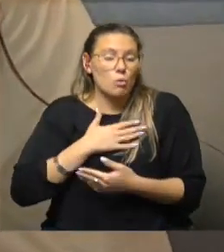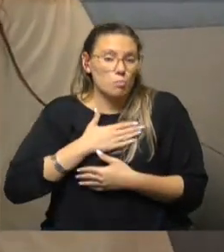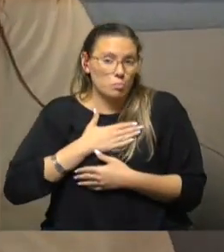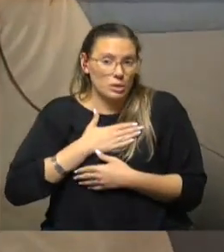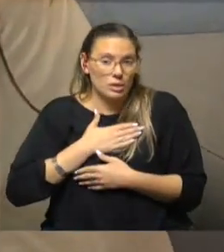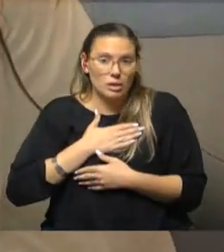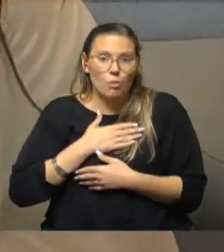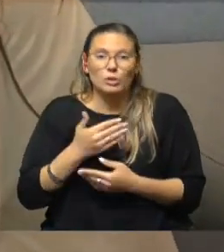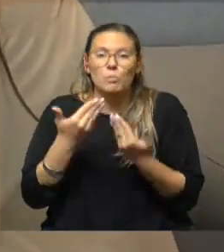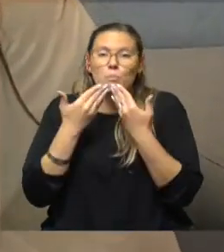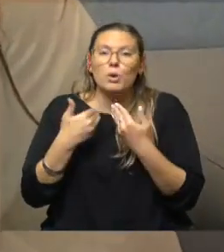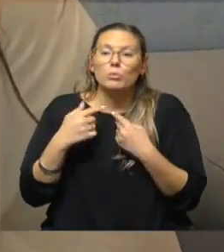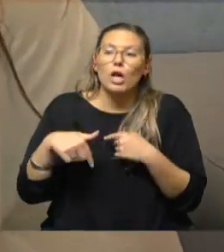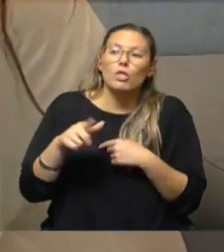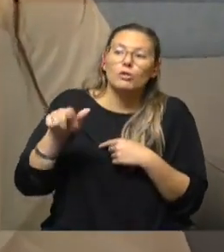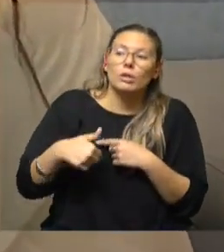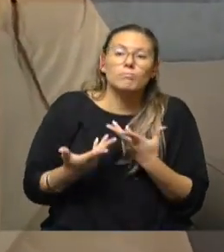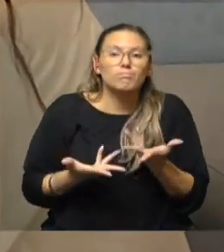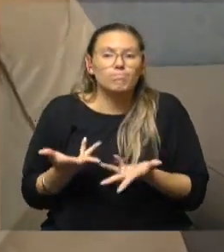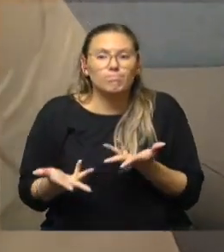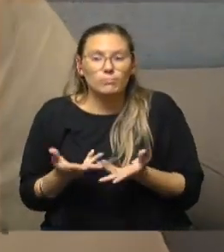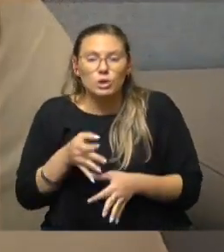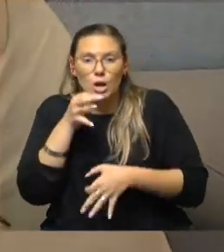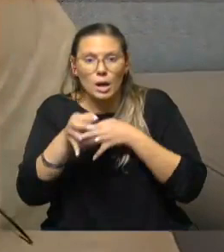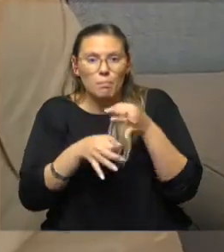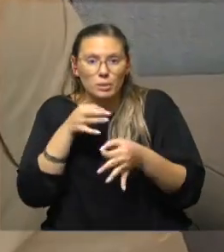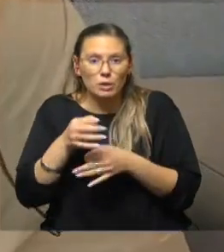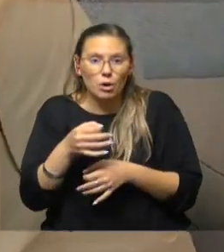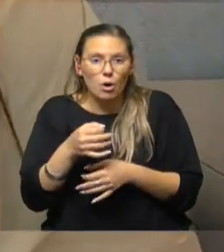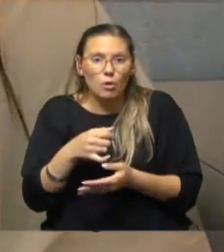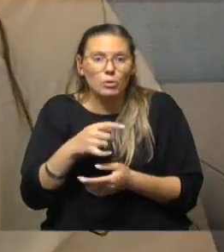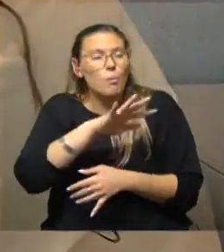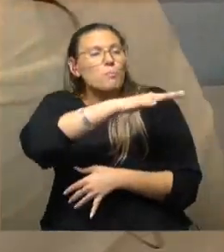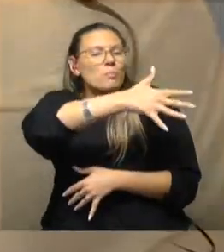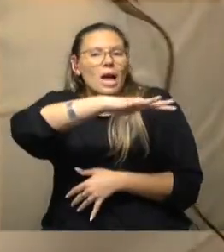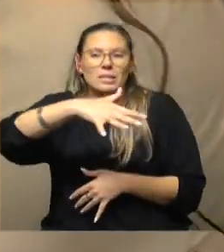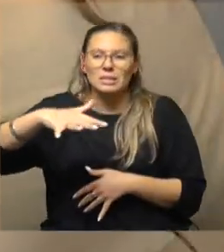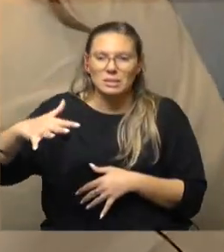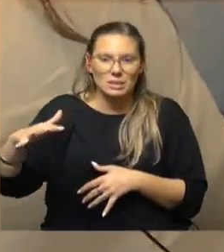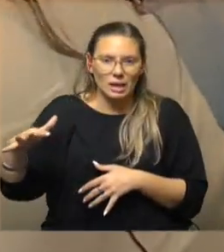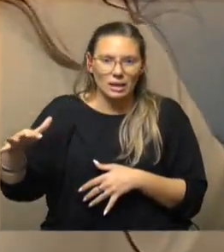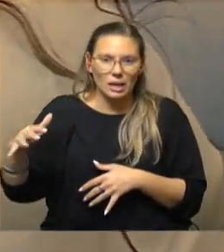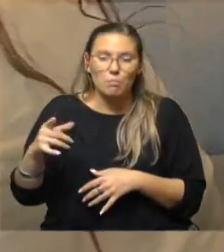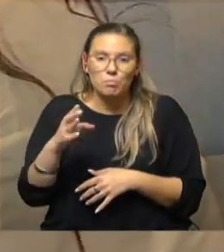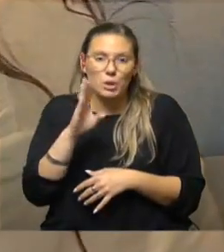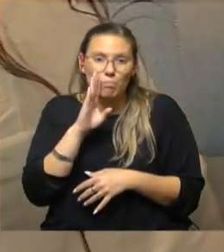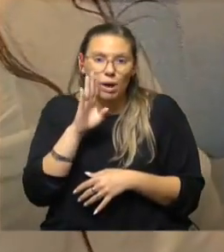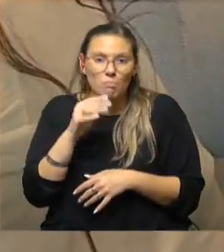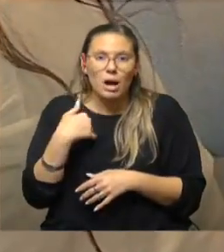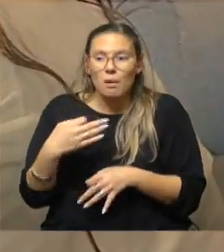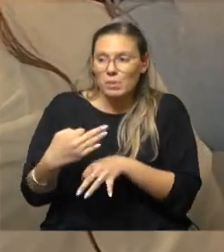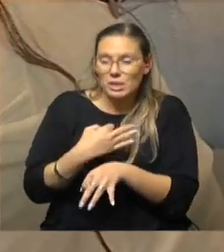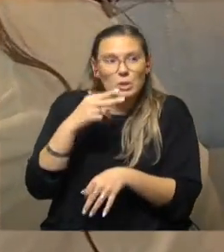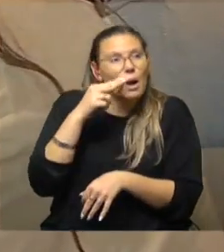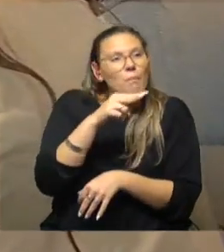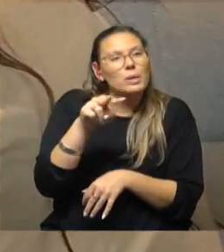dicho, cuando me preguntan de dónde soy, yo explico que soy de un paisaje, que es donde mi madre me enseñó a mirar